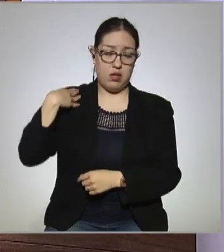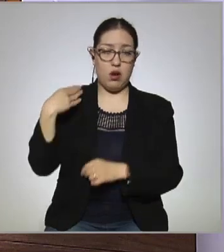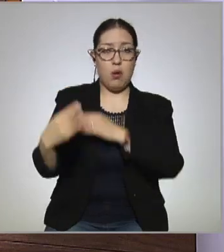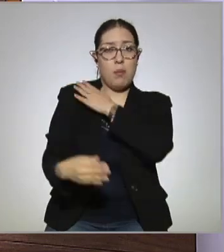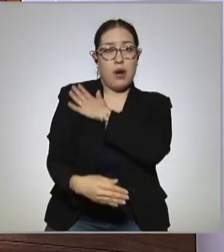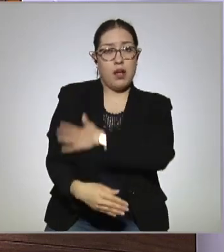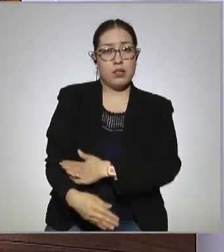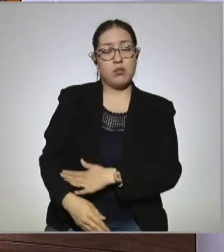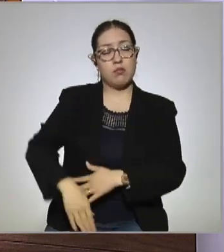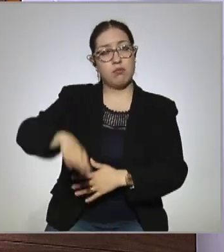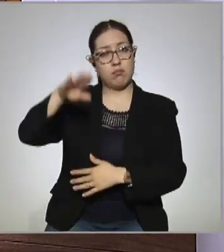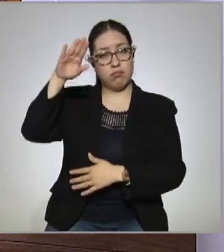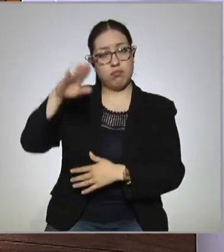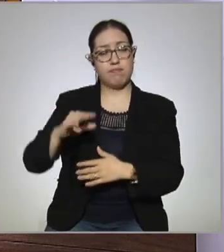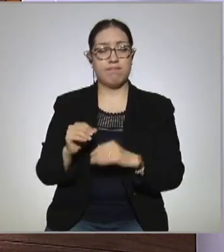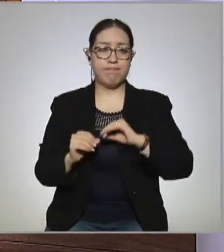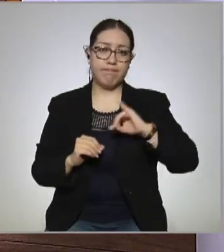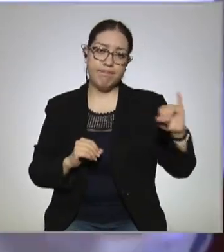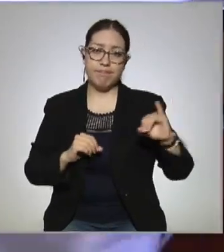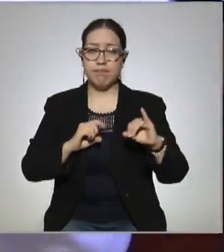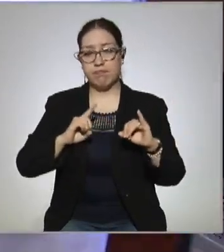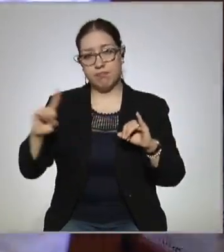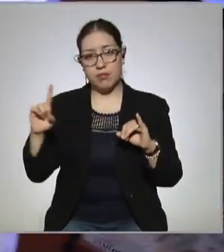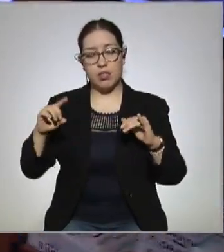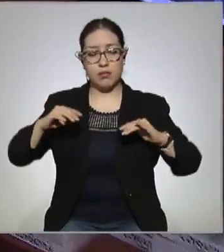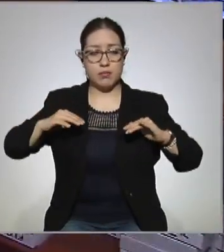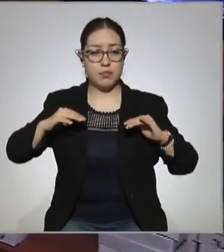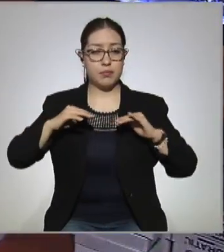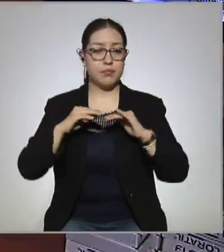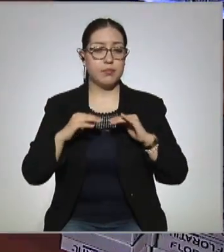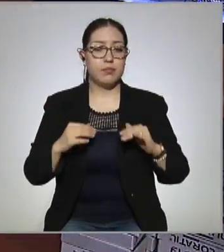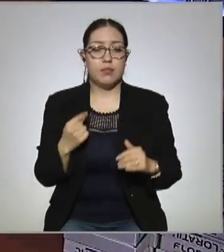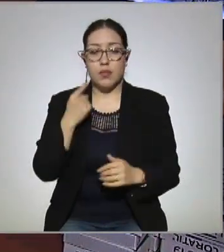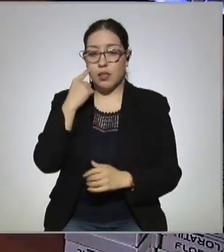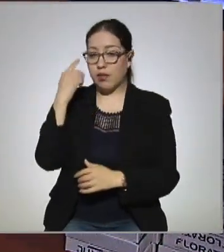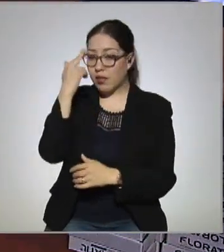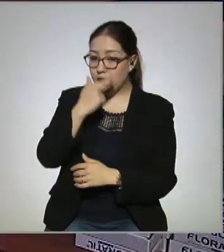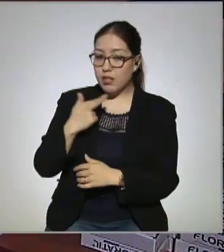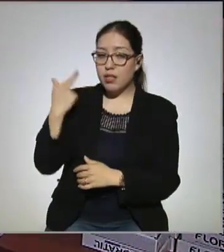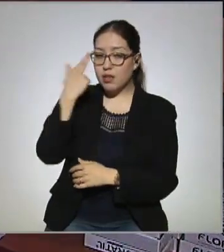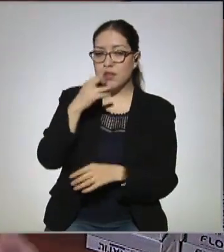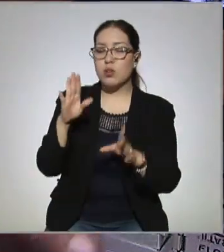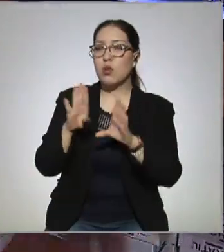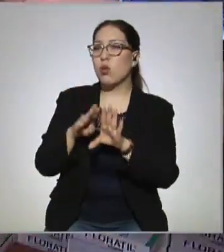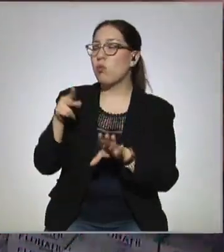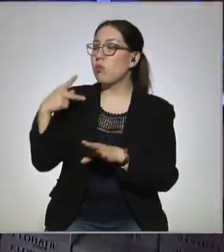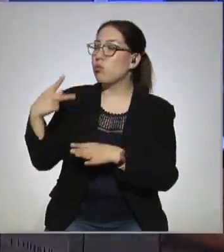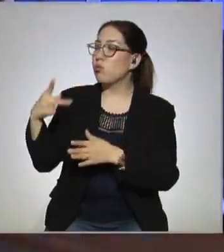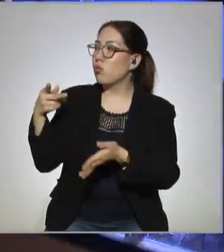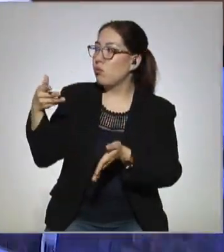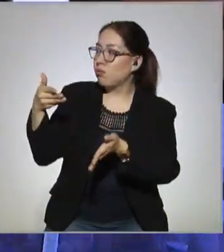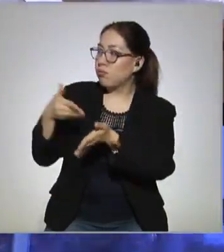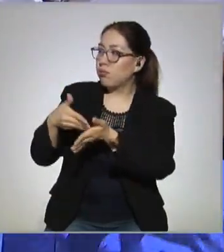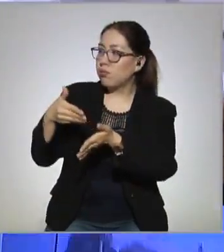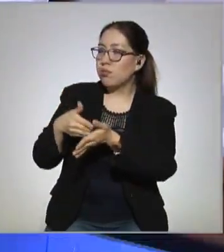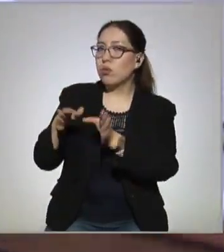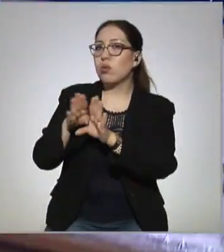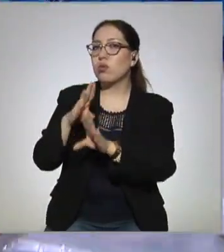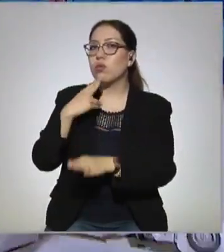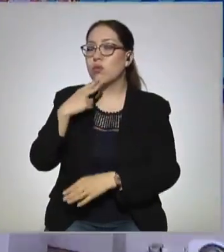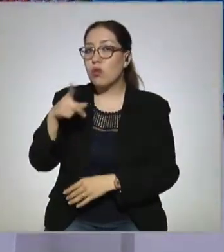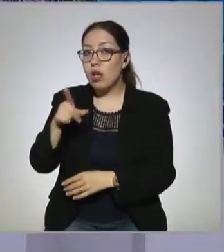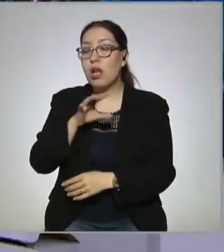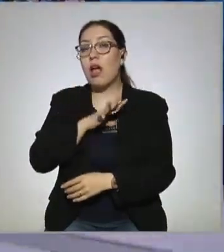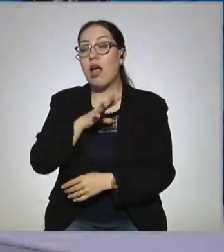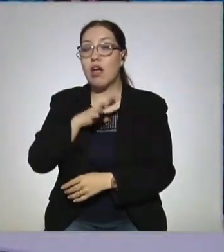caso, hacia un lado, hacia el frente, para poder observar cuál es la limitación funcional del paciente, si hay presencia